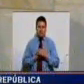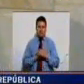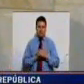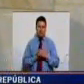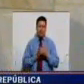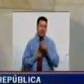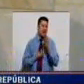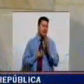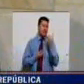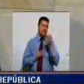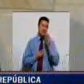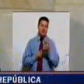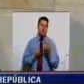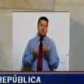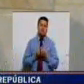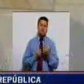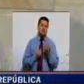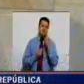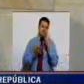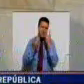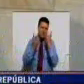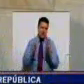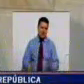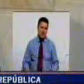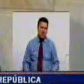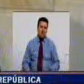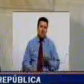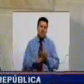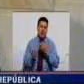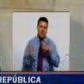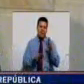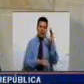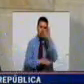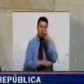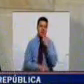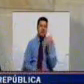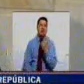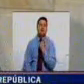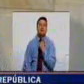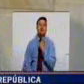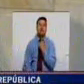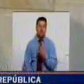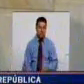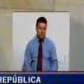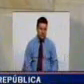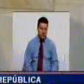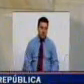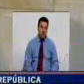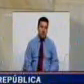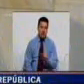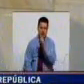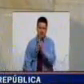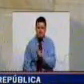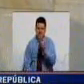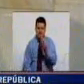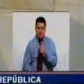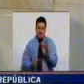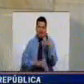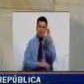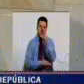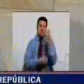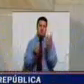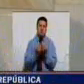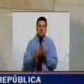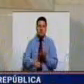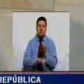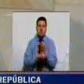los que siempre han hecho. Y este además tiene un agravante, es una exigencia del Plan Colombia, aquí que les gusta tanto a ciertas personas. El Plan Colombia